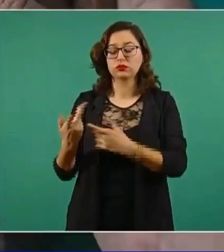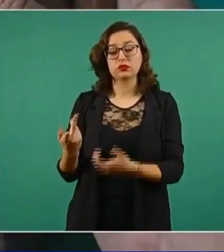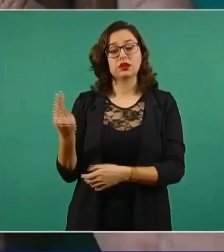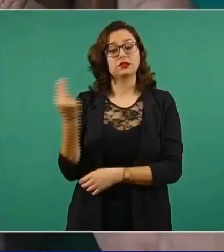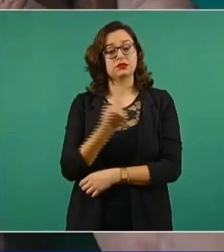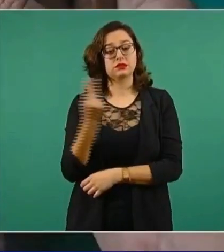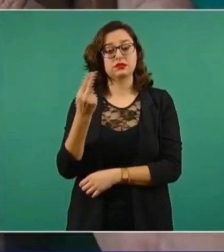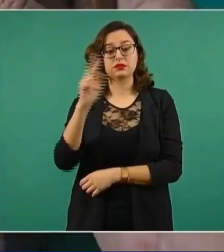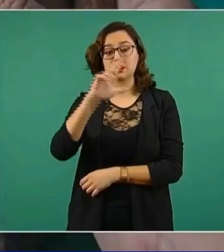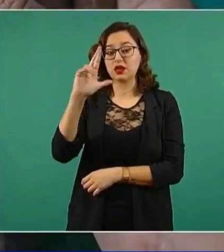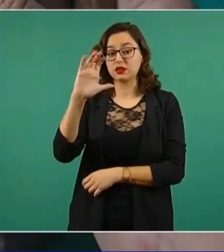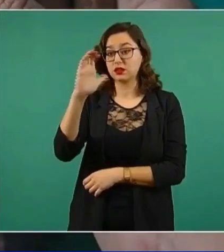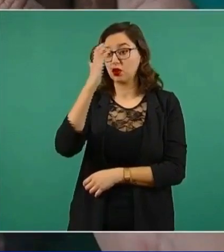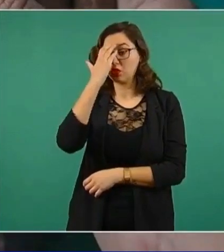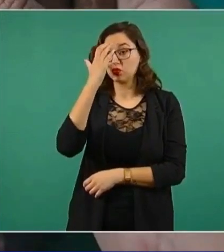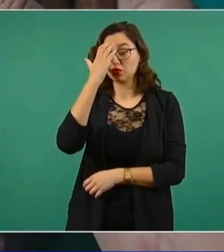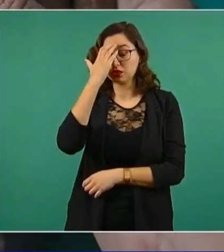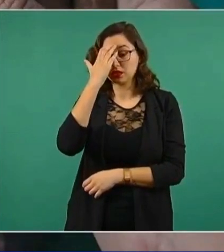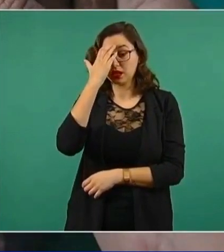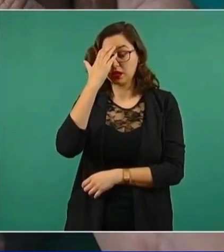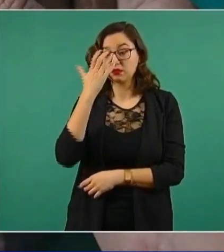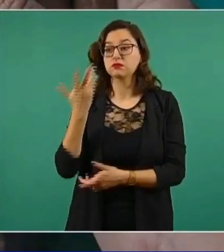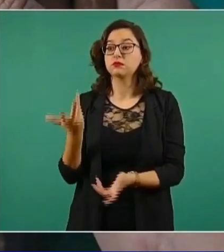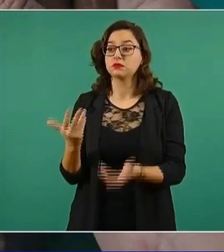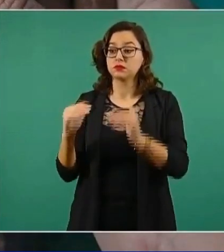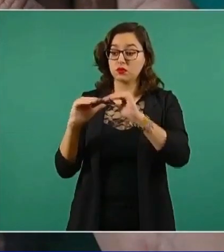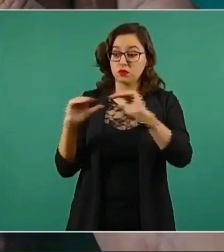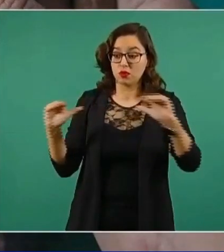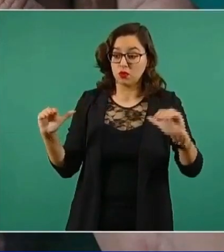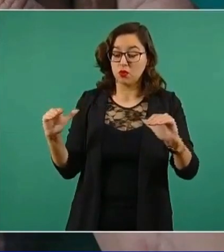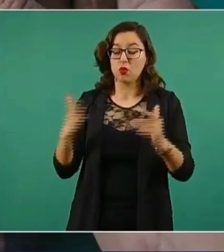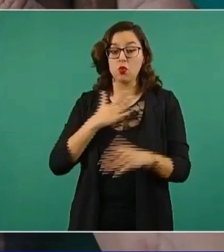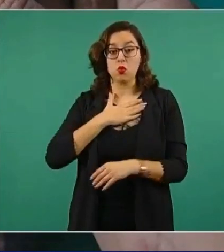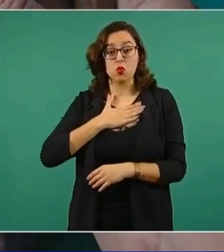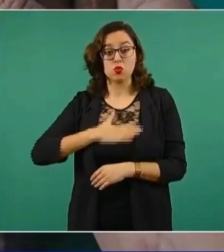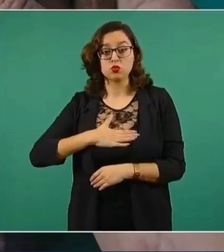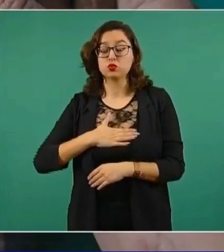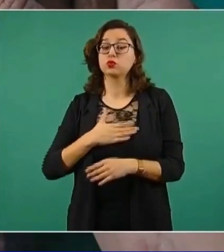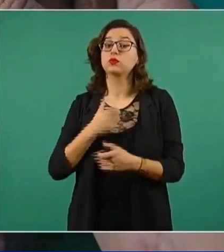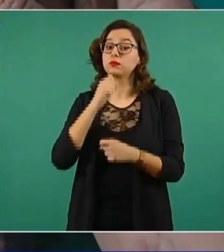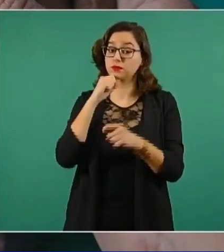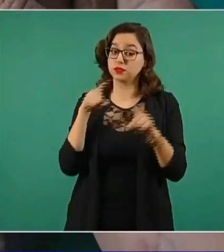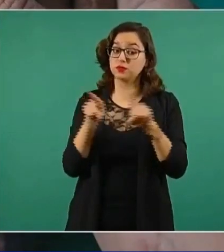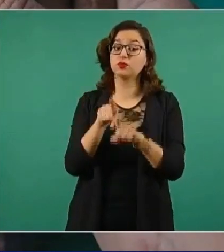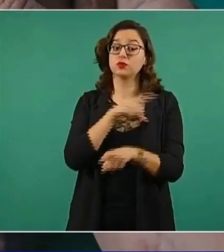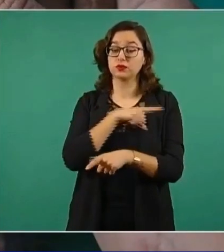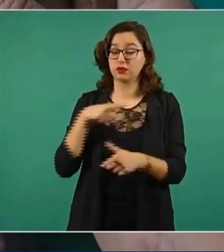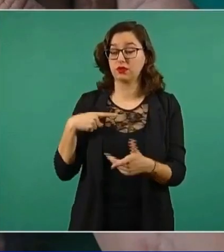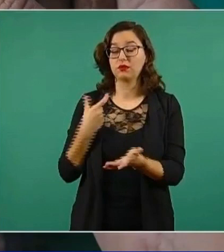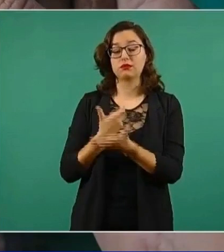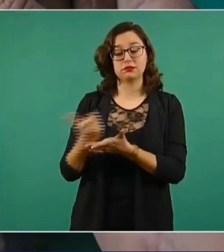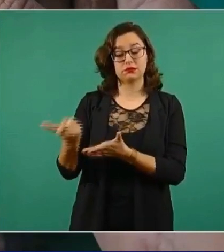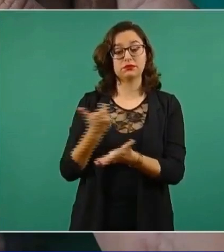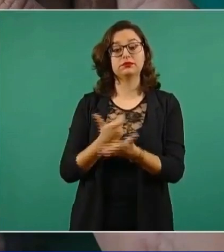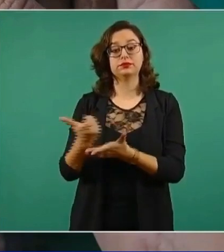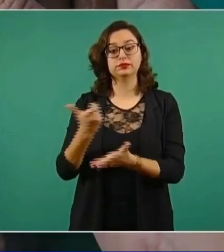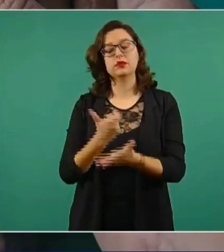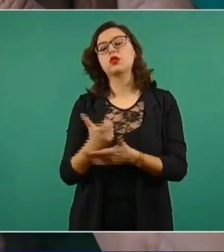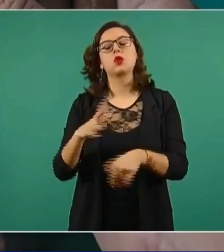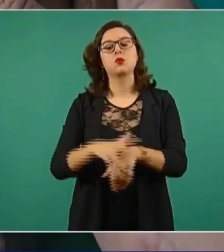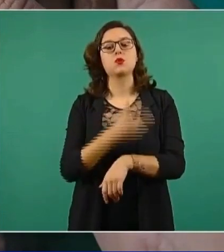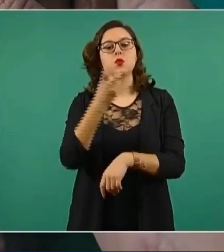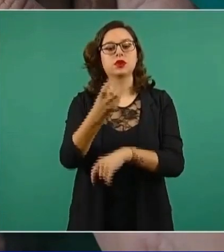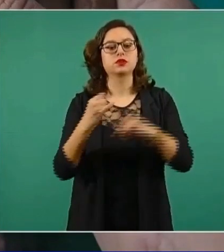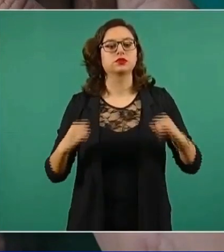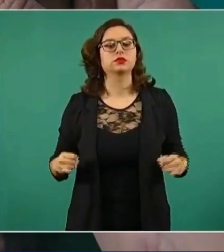redistribuidos y retribuidos. Por eso estamos trabajando en coordinación y articulación con las instancias de gobierno y